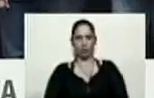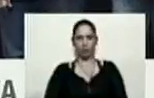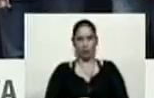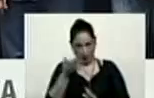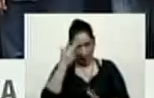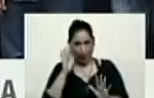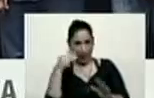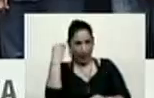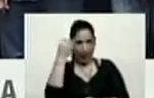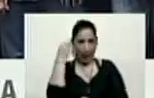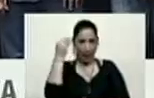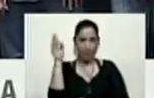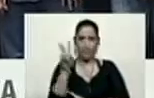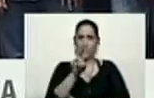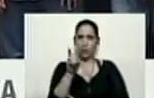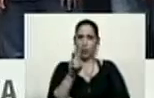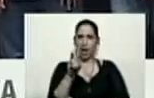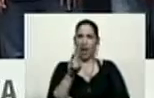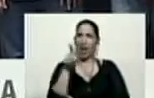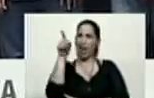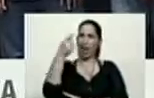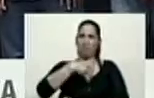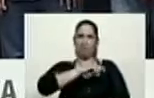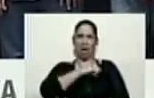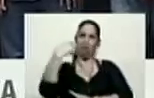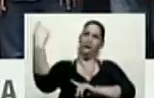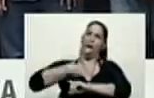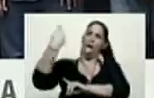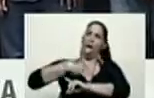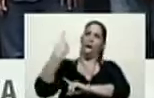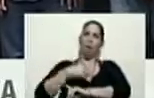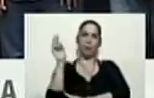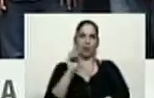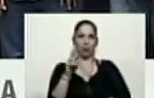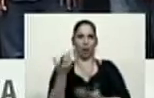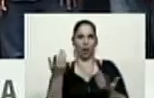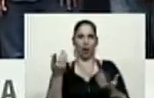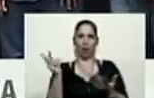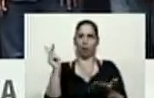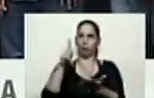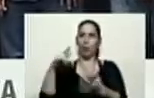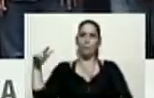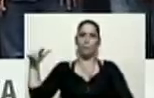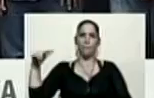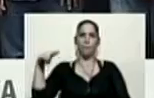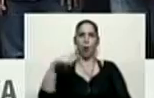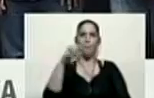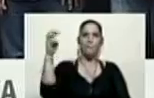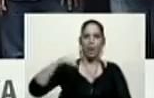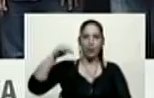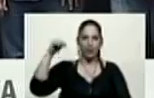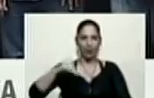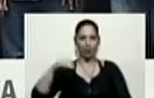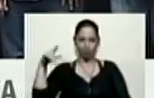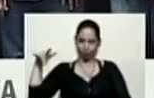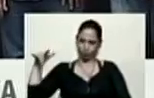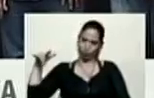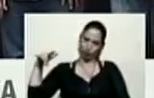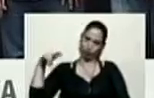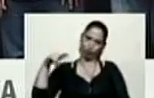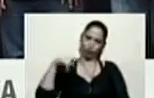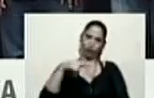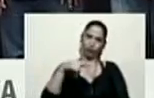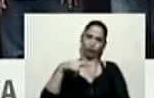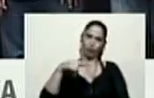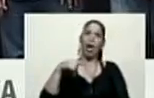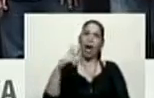creen que ellos nos van a dar órdenes a nosotros. Y llegaron por allá, por el aeropuerto de Maiquetía, a venir a